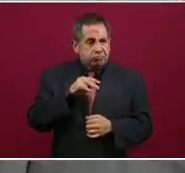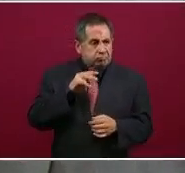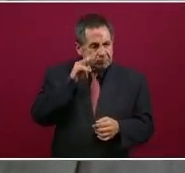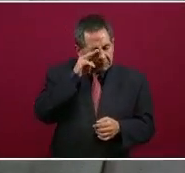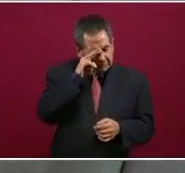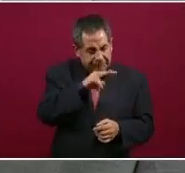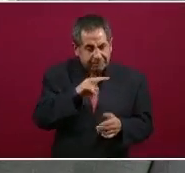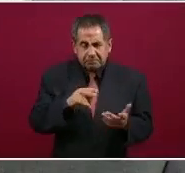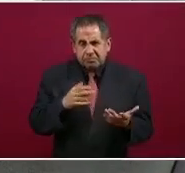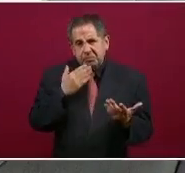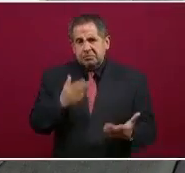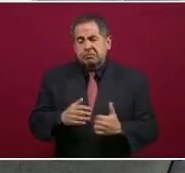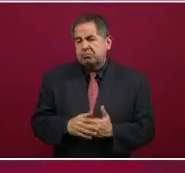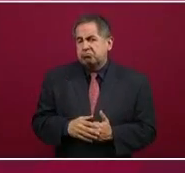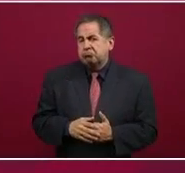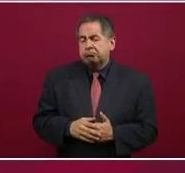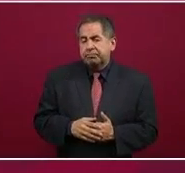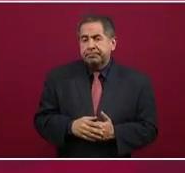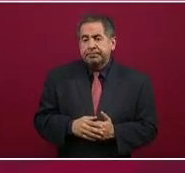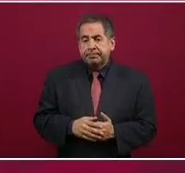de no